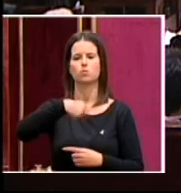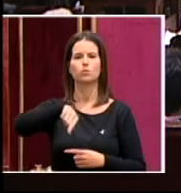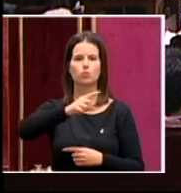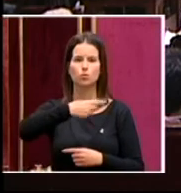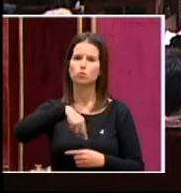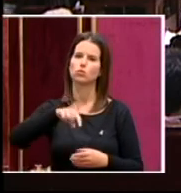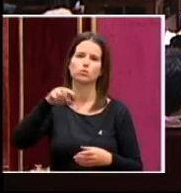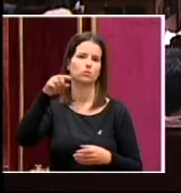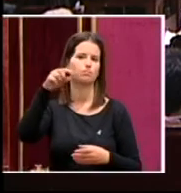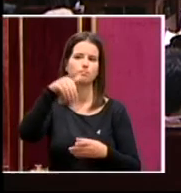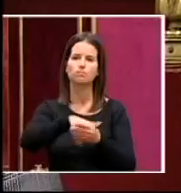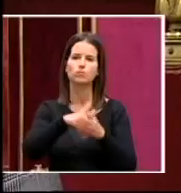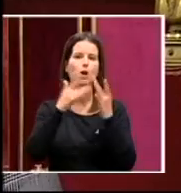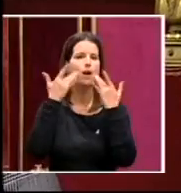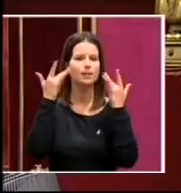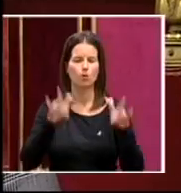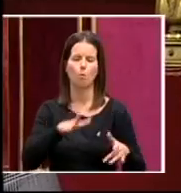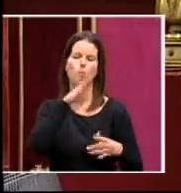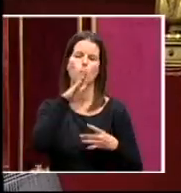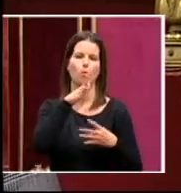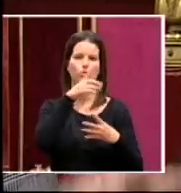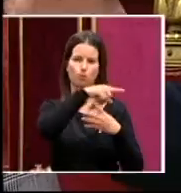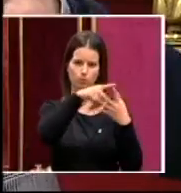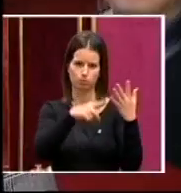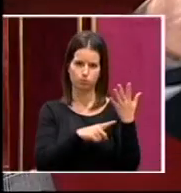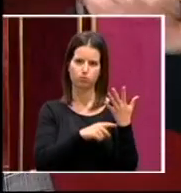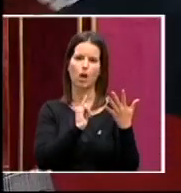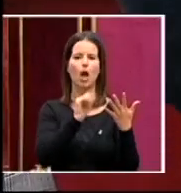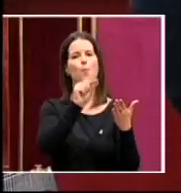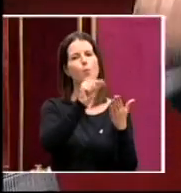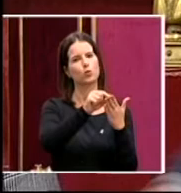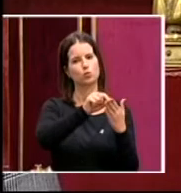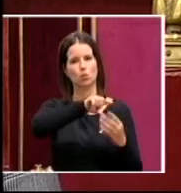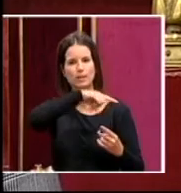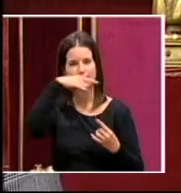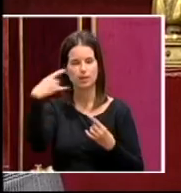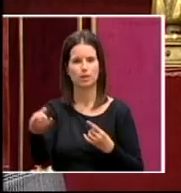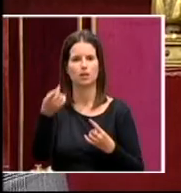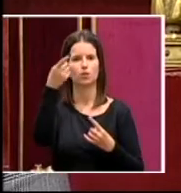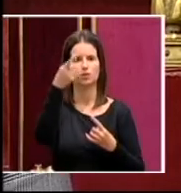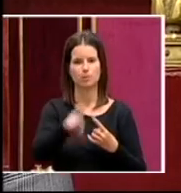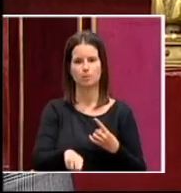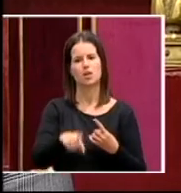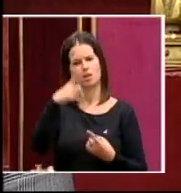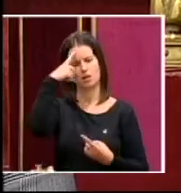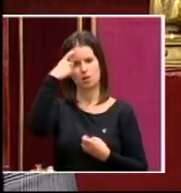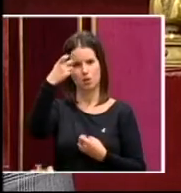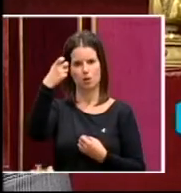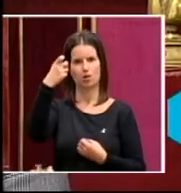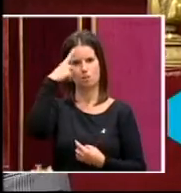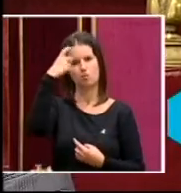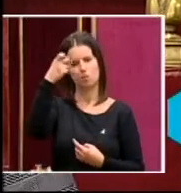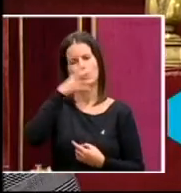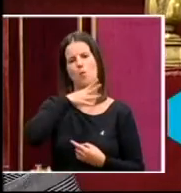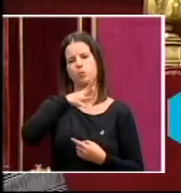vamos a abstener por varios motivos y hay un punto extraordinario que también recordaremos parte de estos